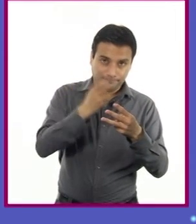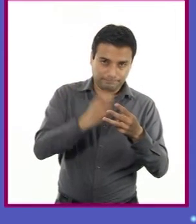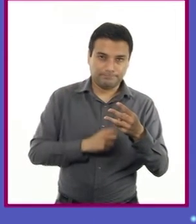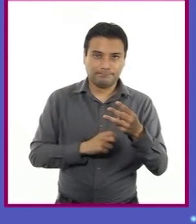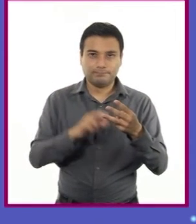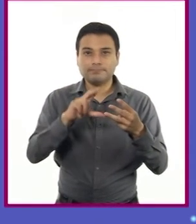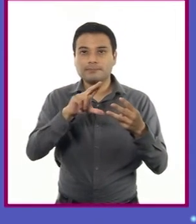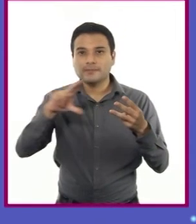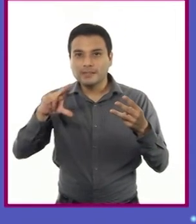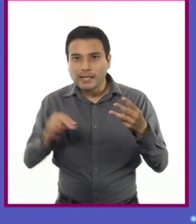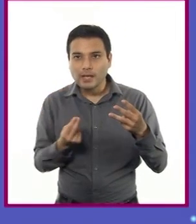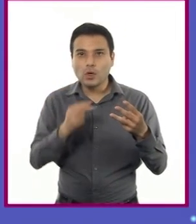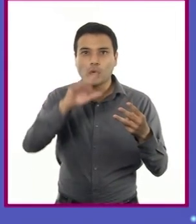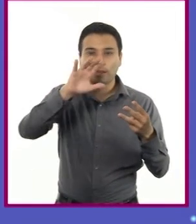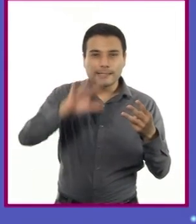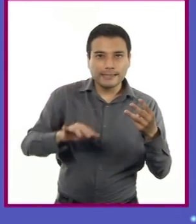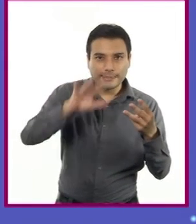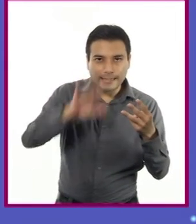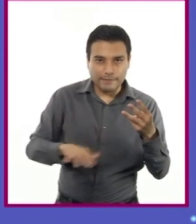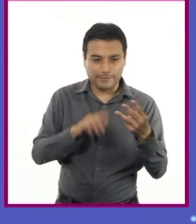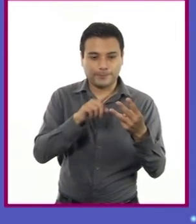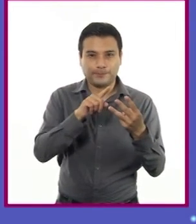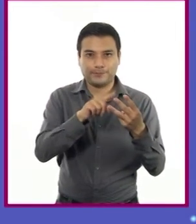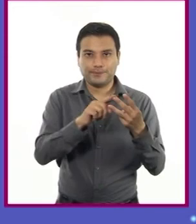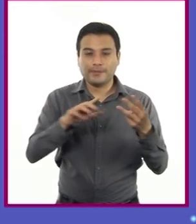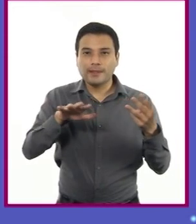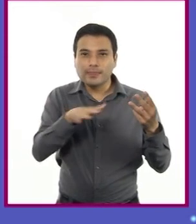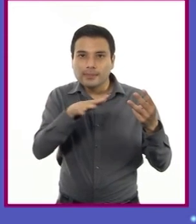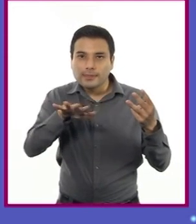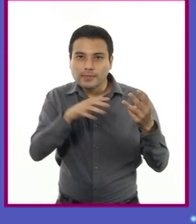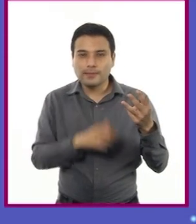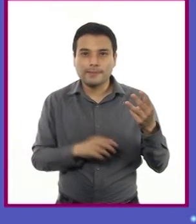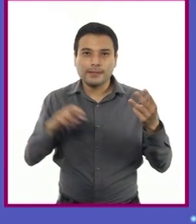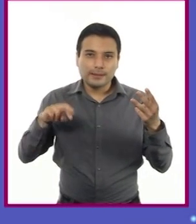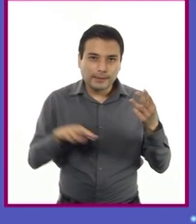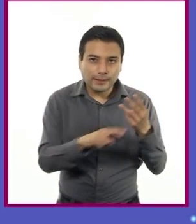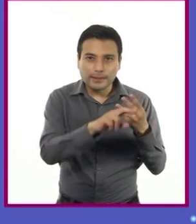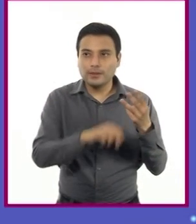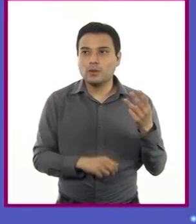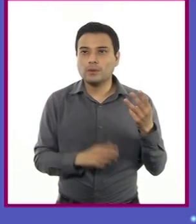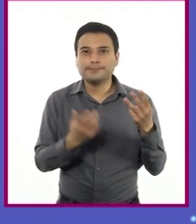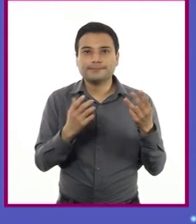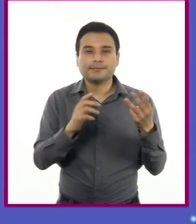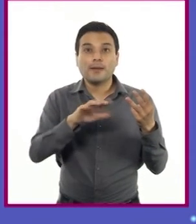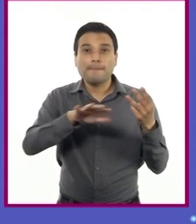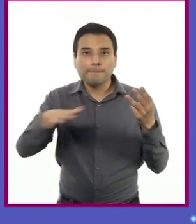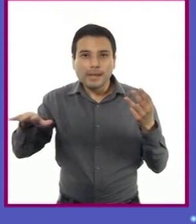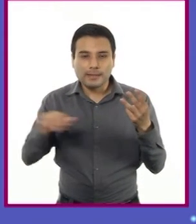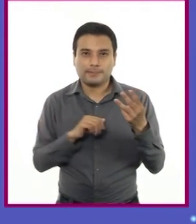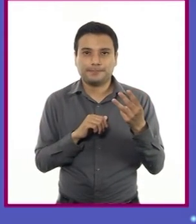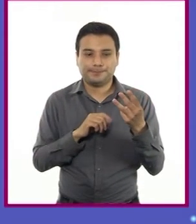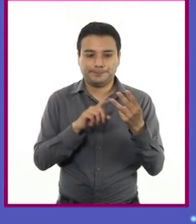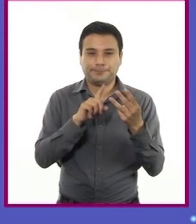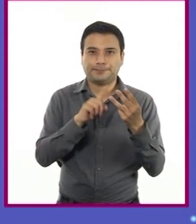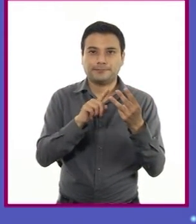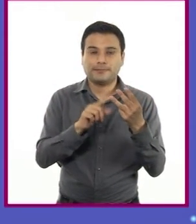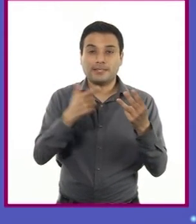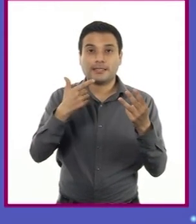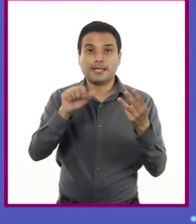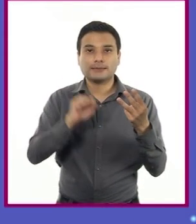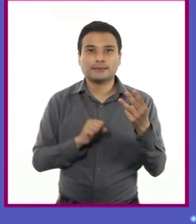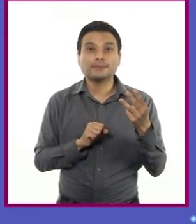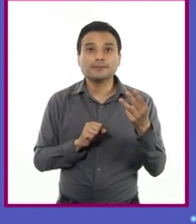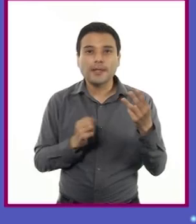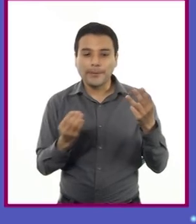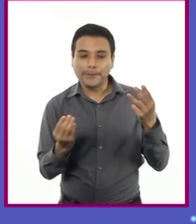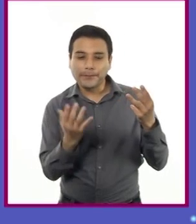el hielo y la nieve, el estado líquido, como el río, el lago o el mar, y el estado gaseoso,